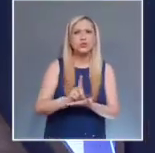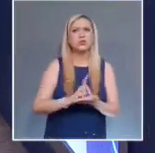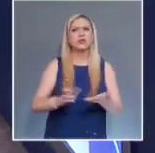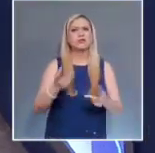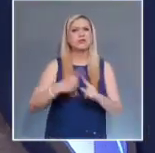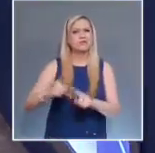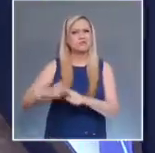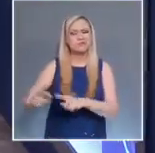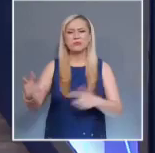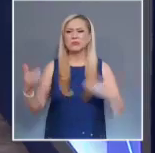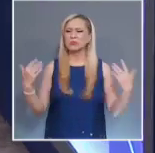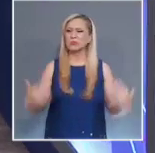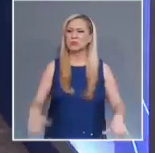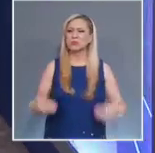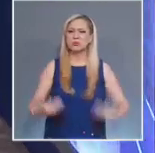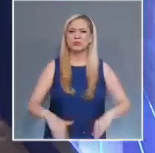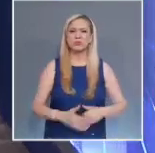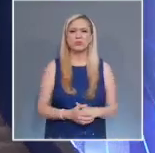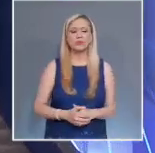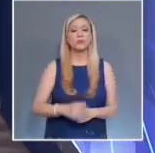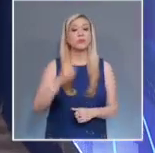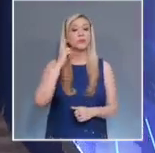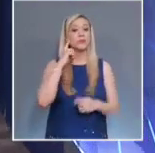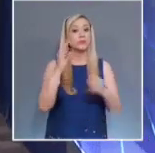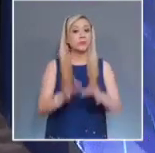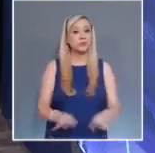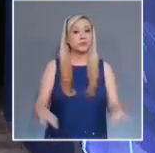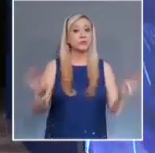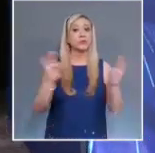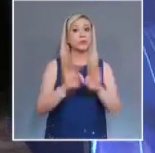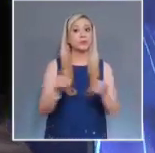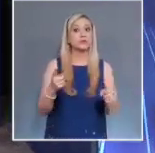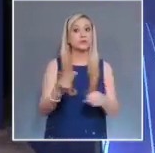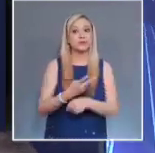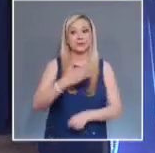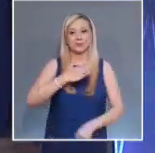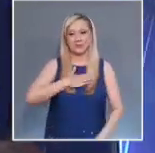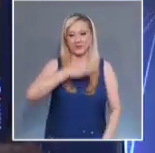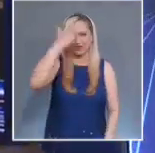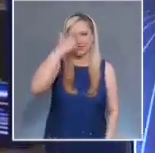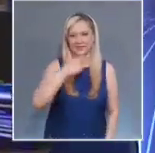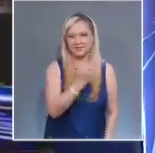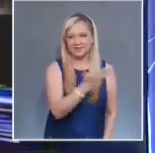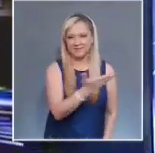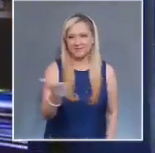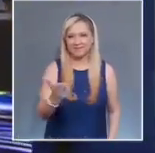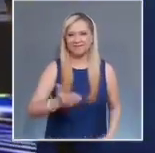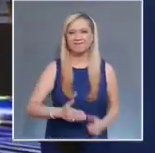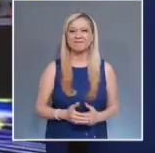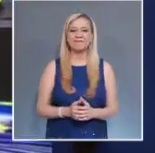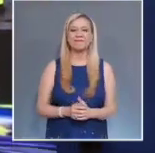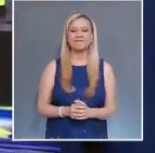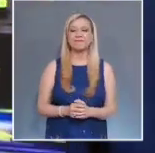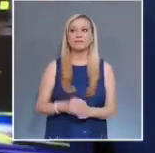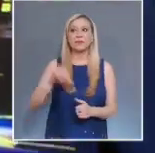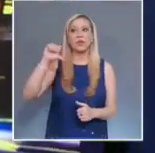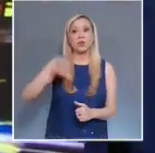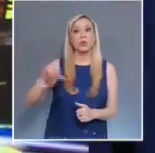Vámonos con toda la información. Muy buenas noches. En su sesión de este jueves, el Pleno de la Corte revisó